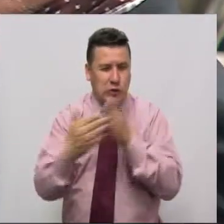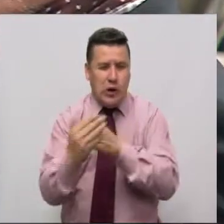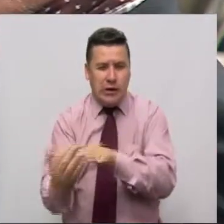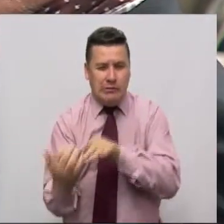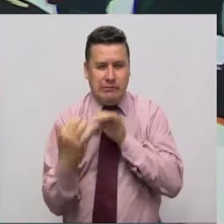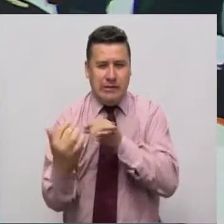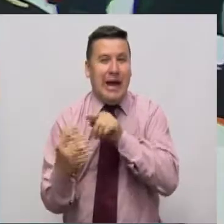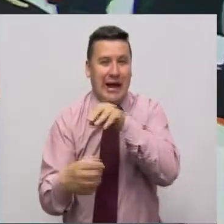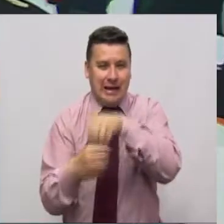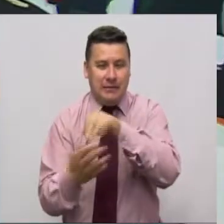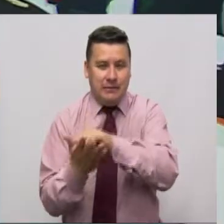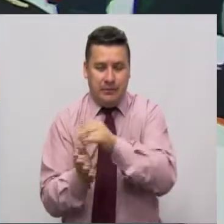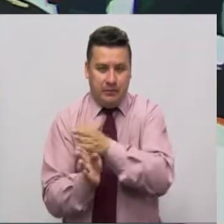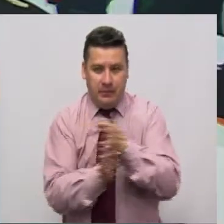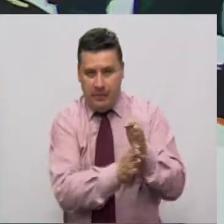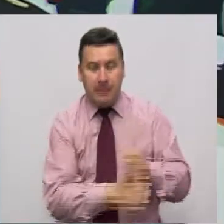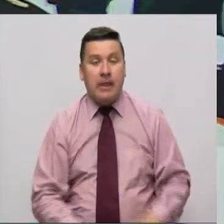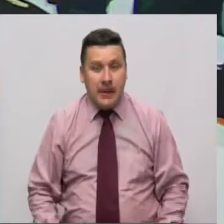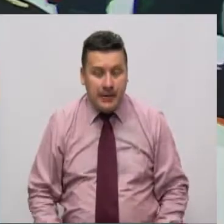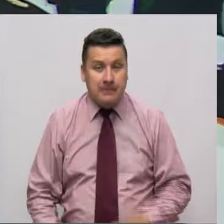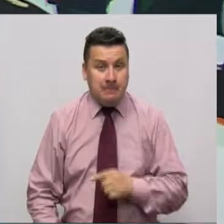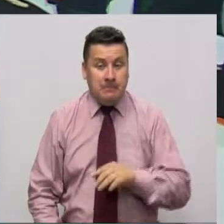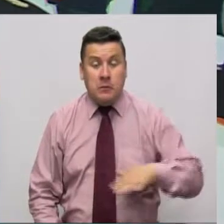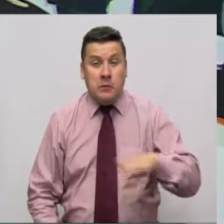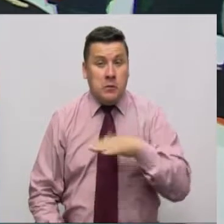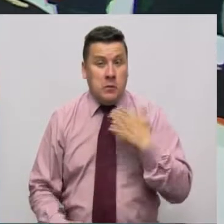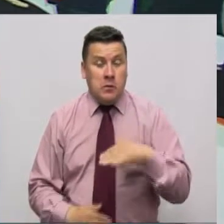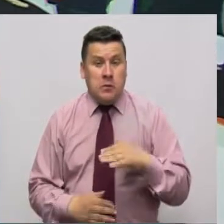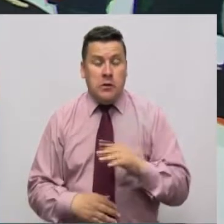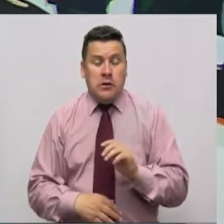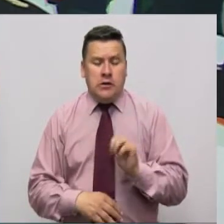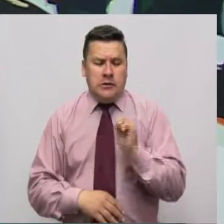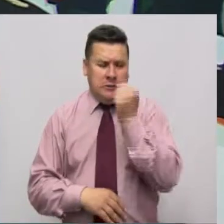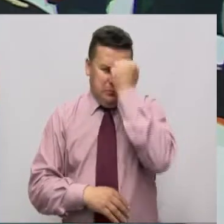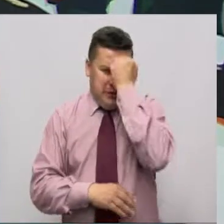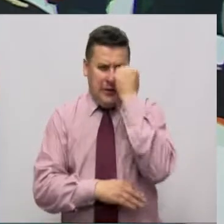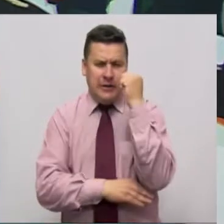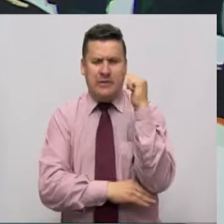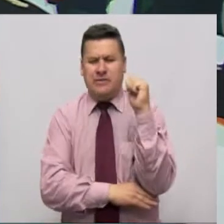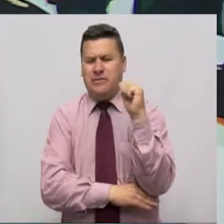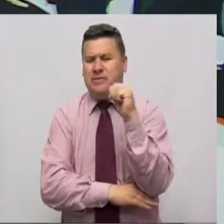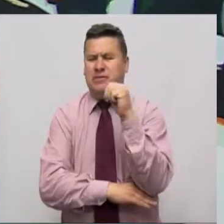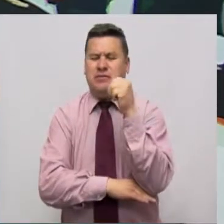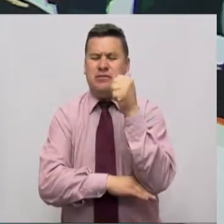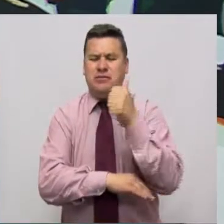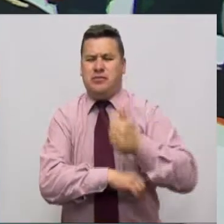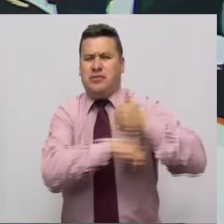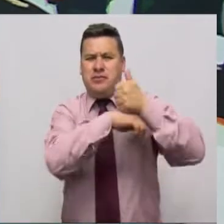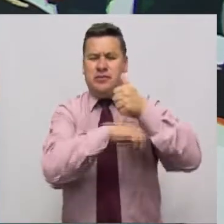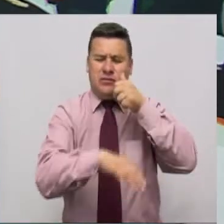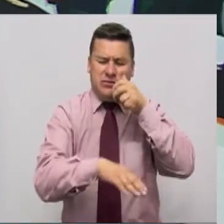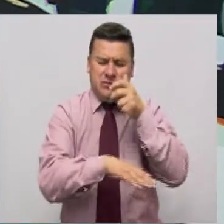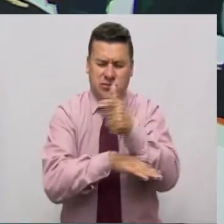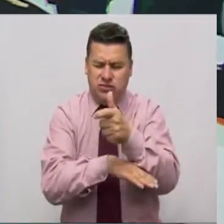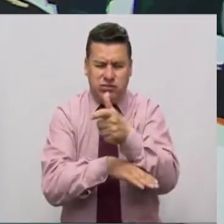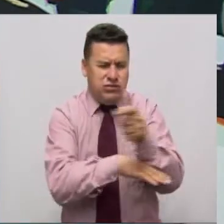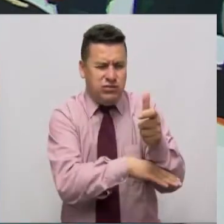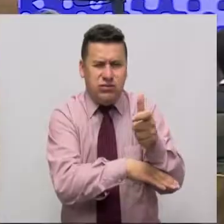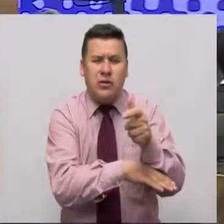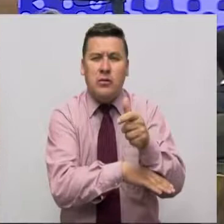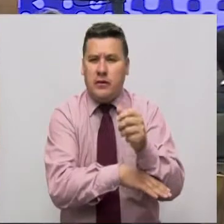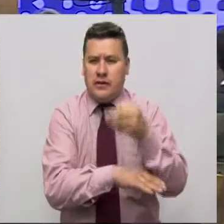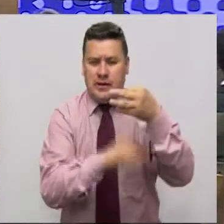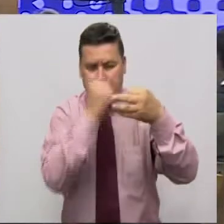país. Administración de Edgardo Maya Villazón en el máximo órgano de control fiscal en el país se basó en